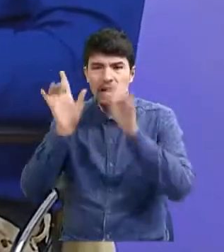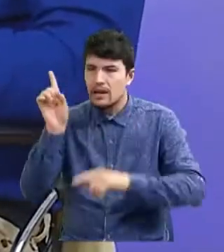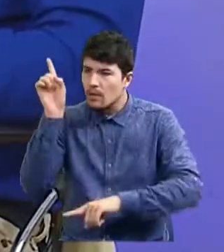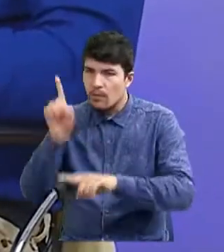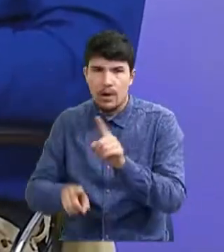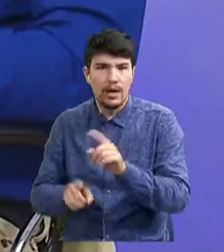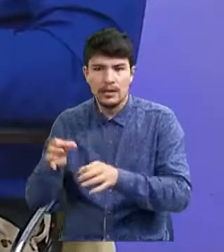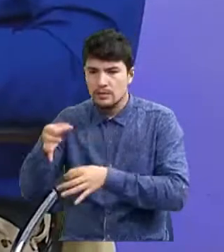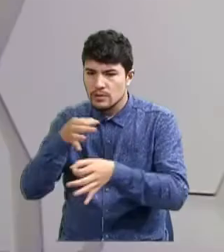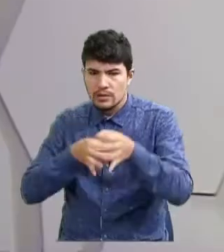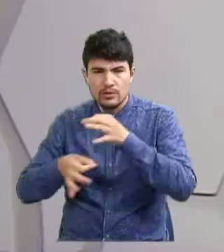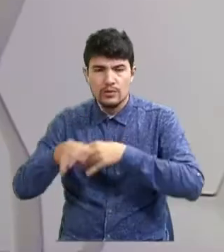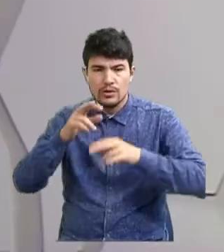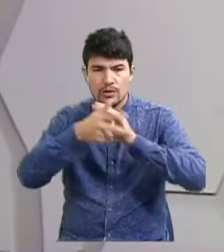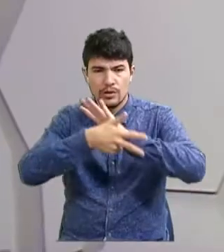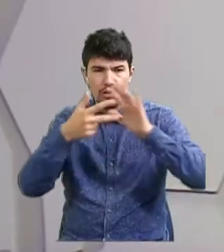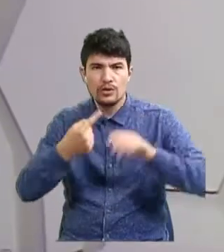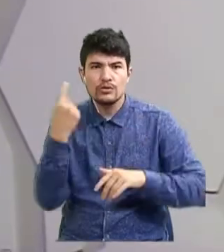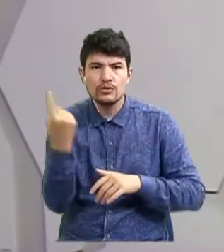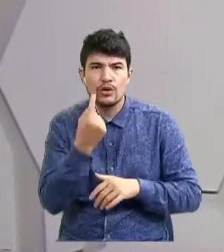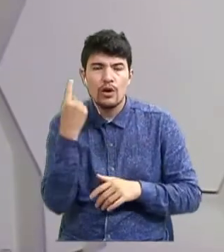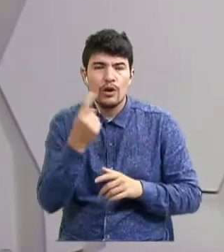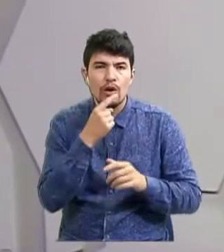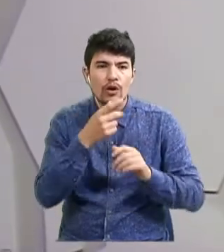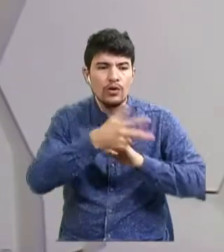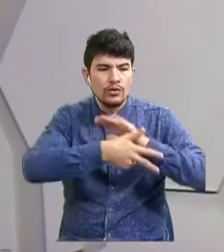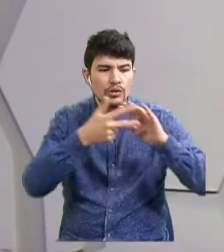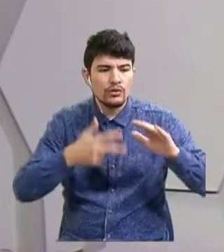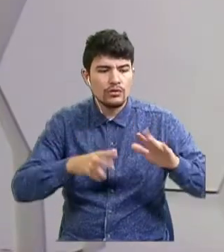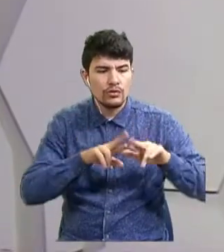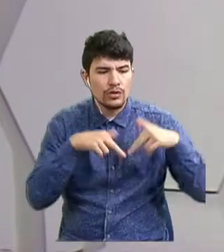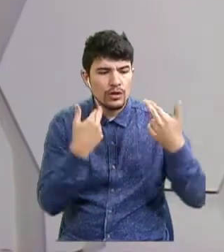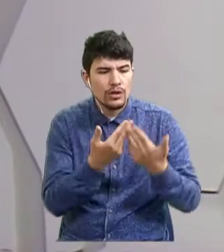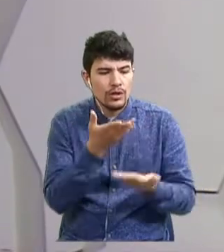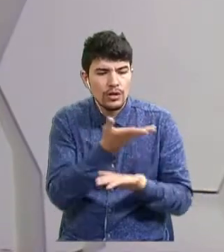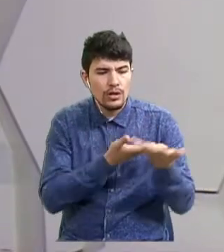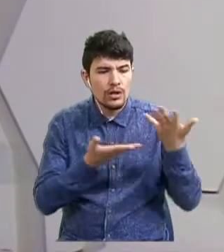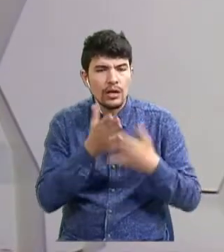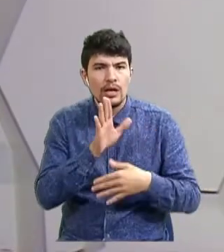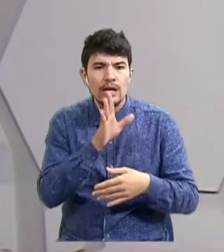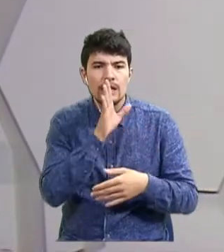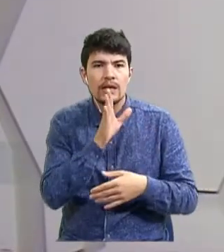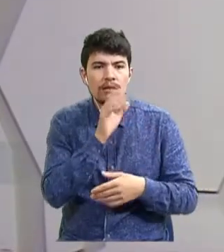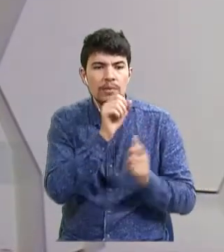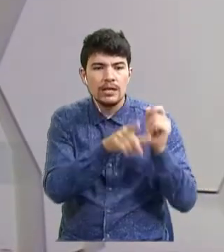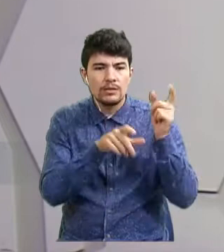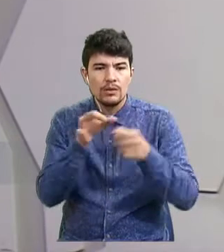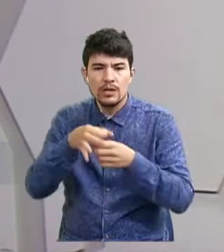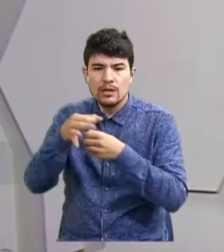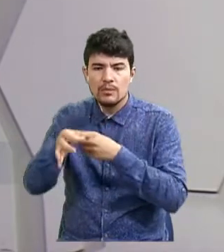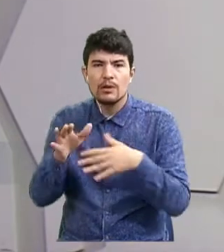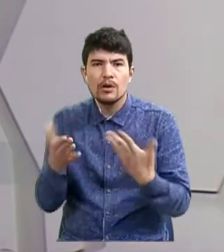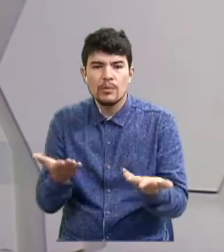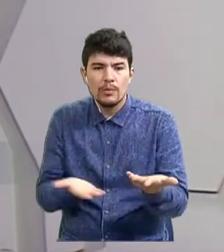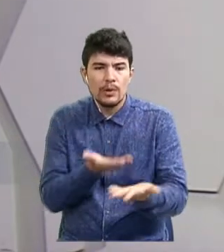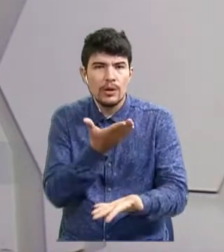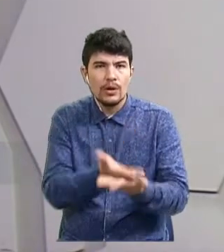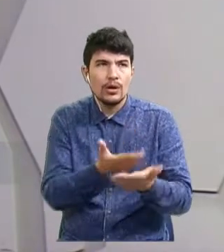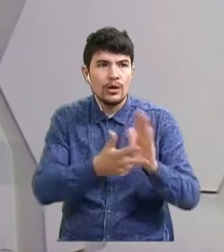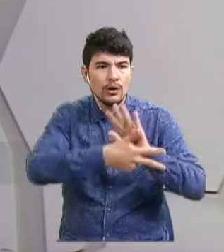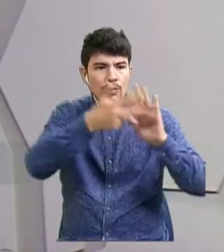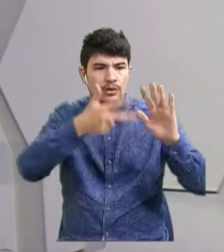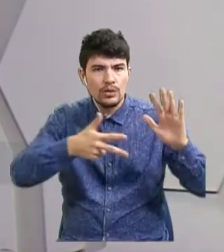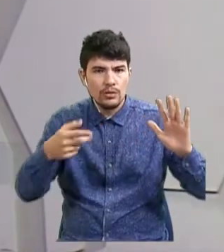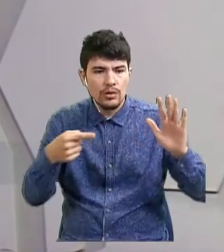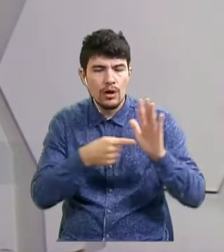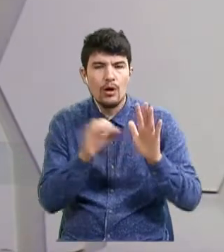puede sustituir la Constitución solo vía de consulta al constituyente primario, y eso es al pueblo, o sea, a través de la propuesta de constituyente